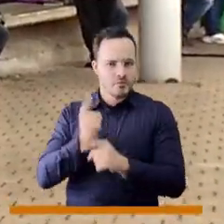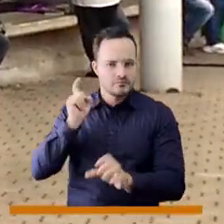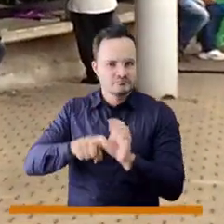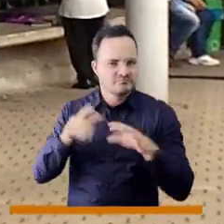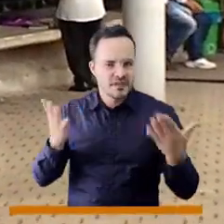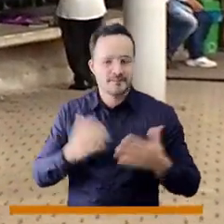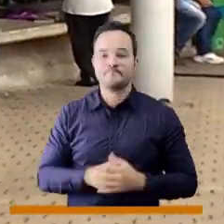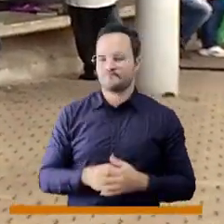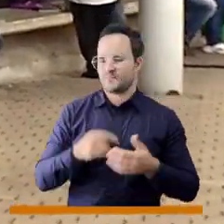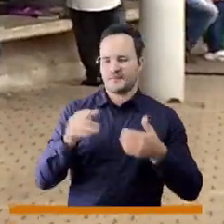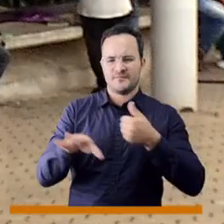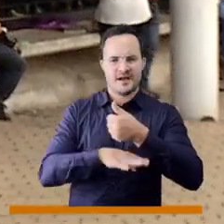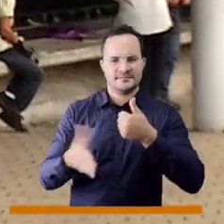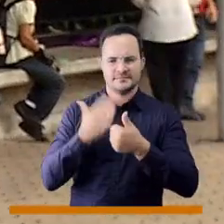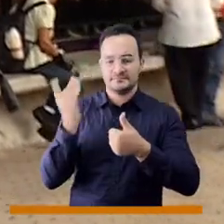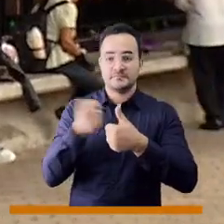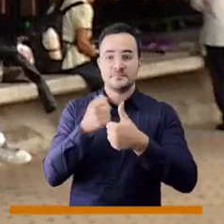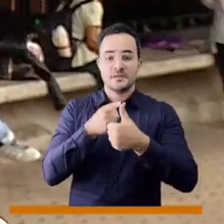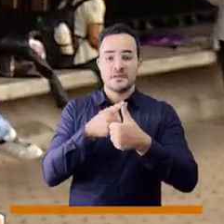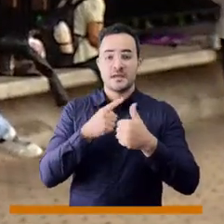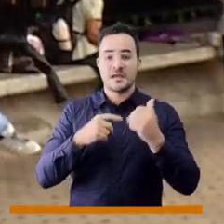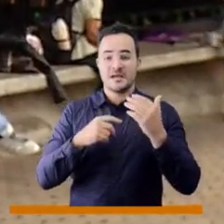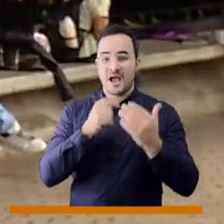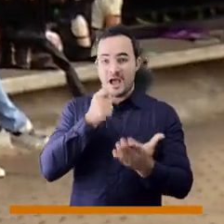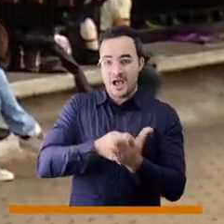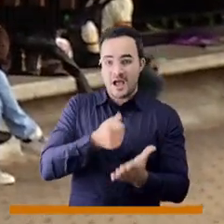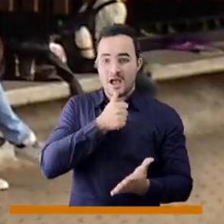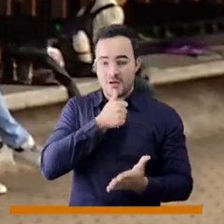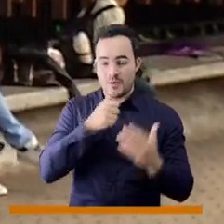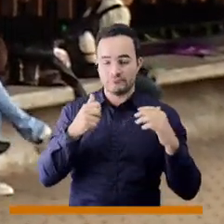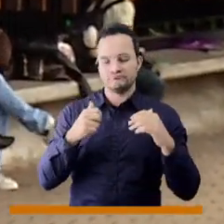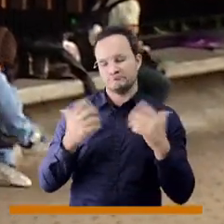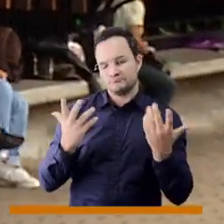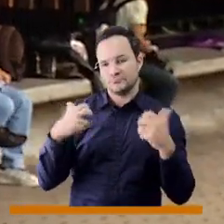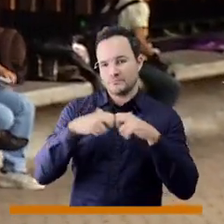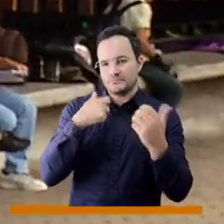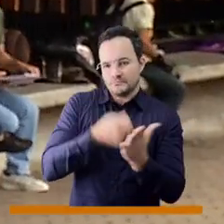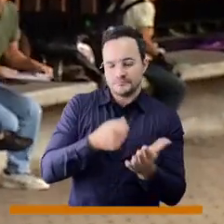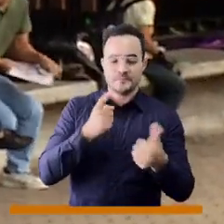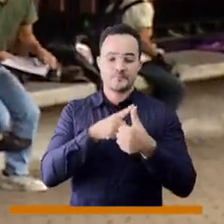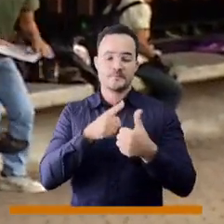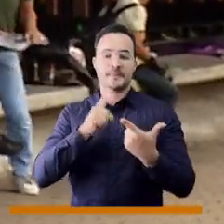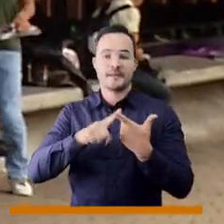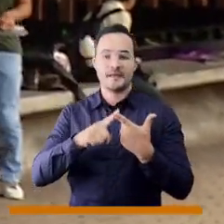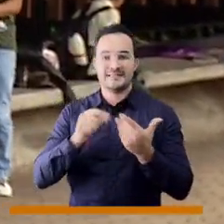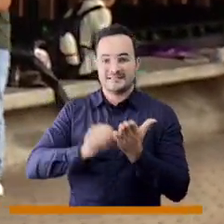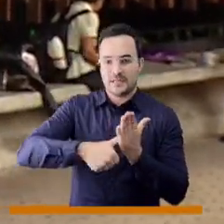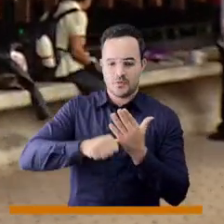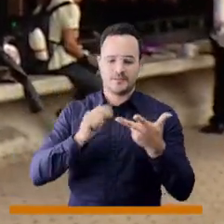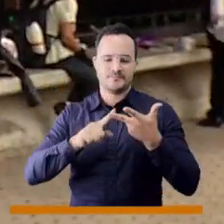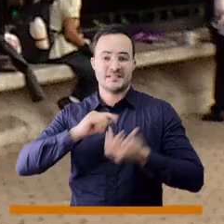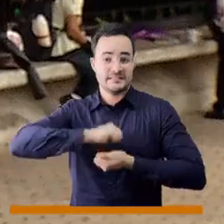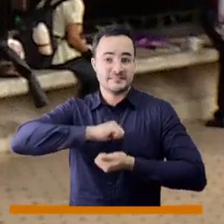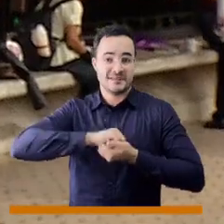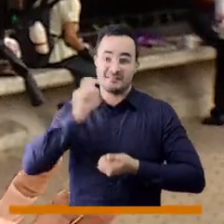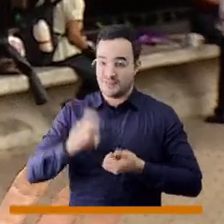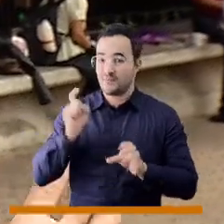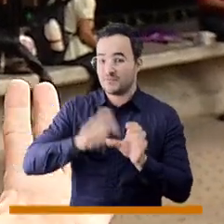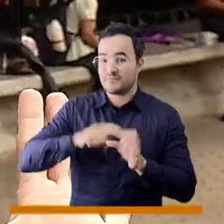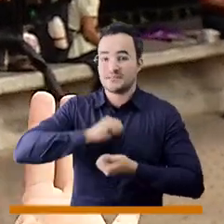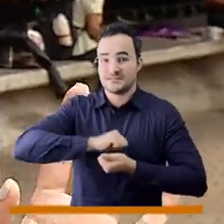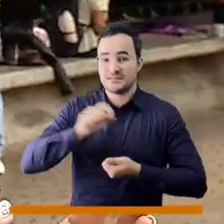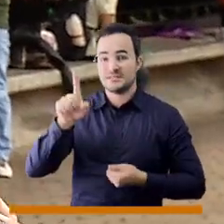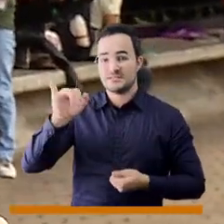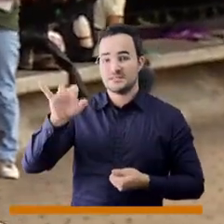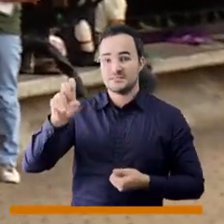cuenta de servicios públicos, la cédula de ciudadanía, el certificado del SISBEN, porque deben estar SISBENizados, certificados de estudios y